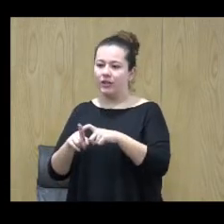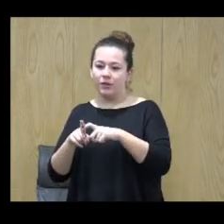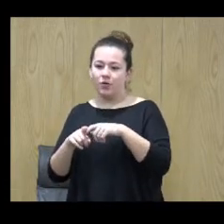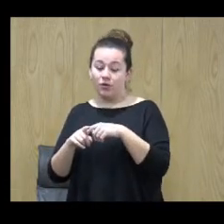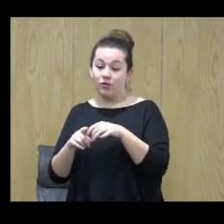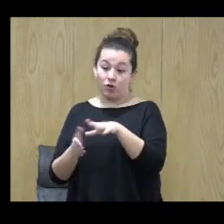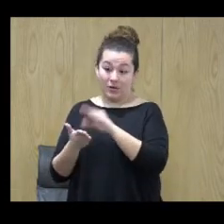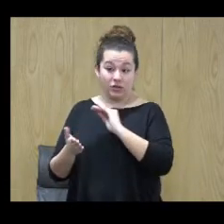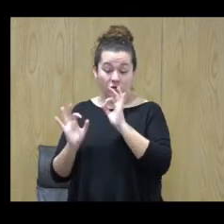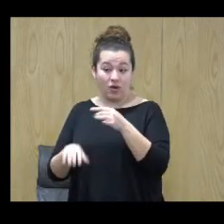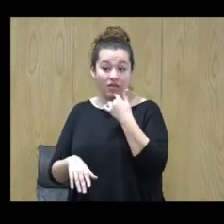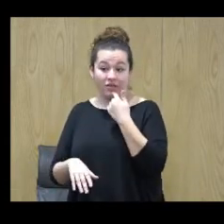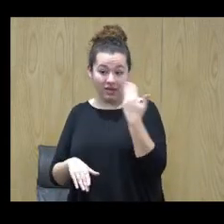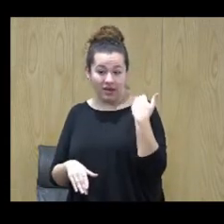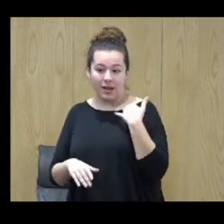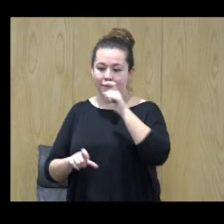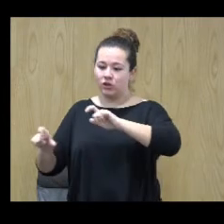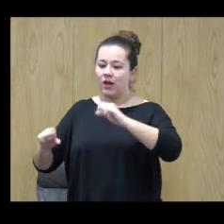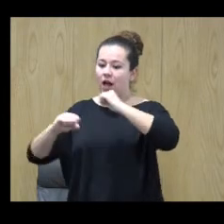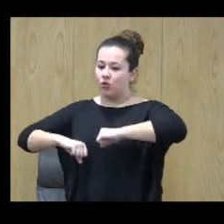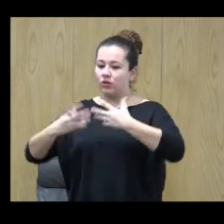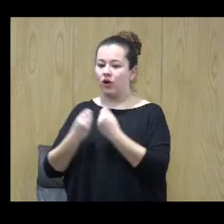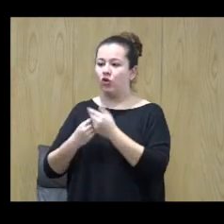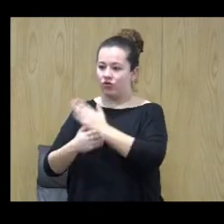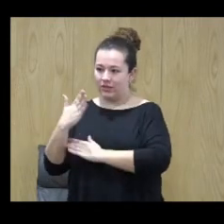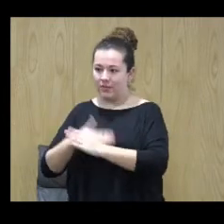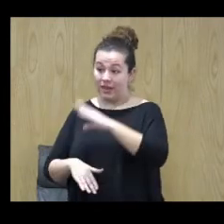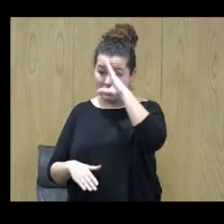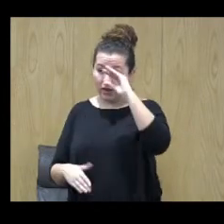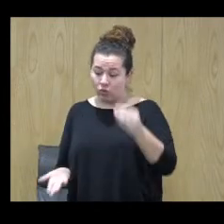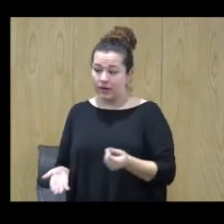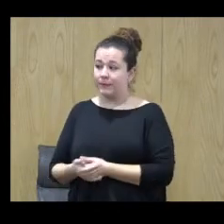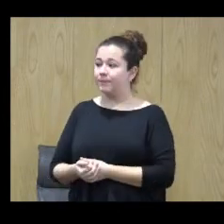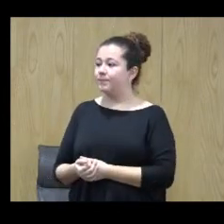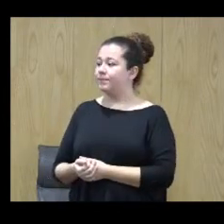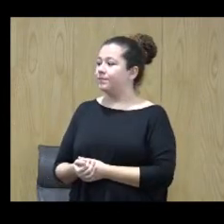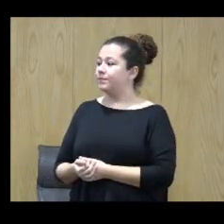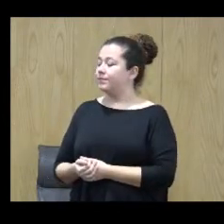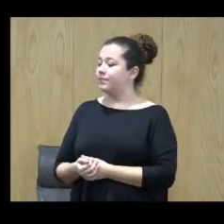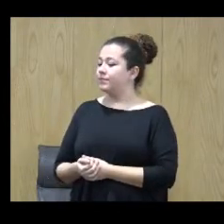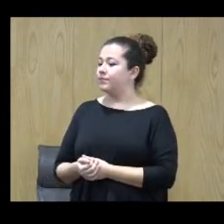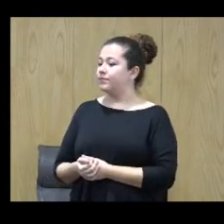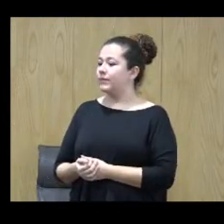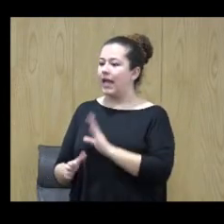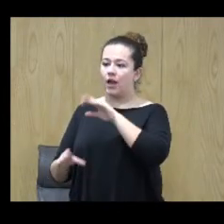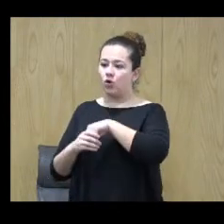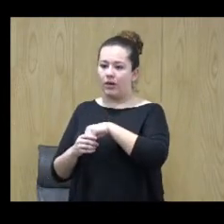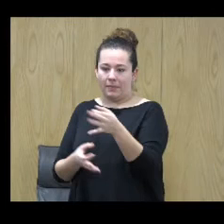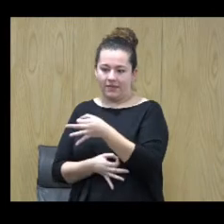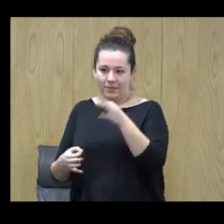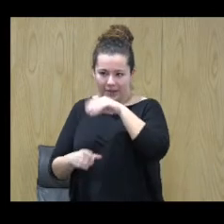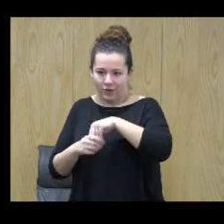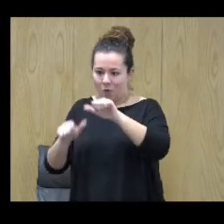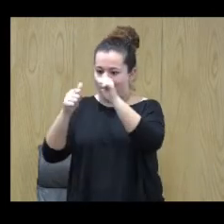antes, en personas adultas con discapacidad intelectual. Se incluye perfectamente dentro del marco